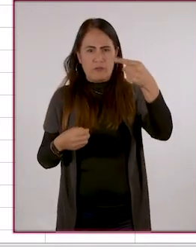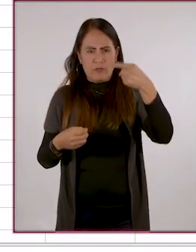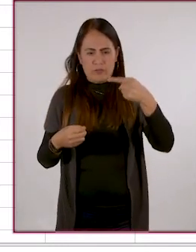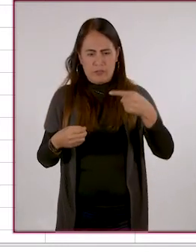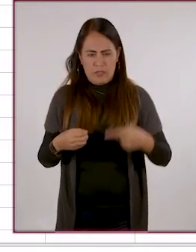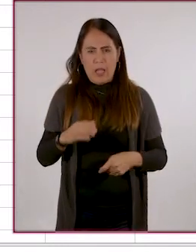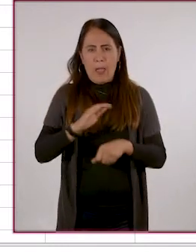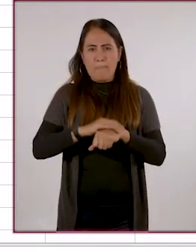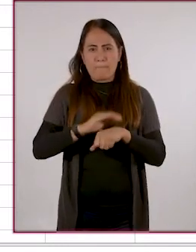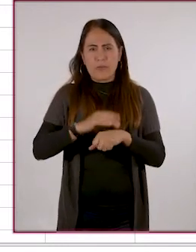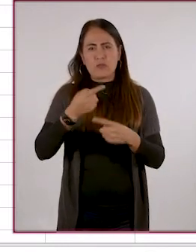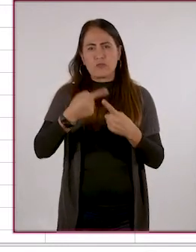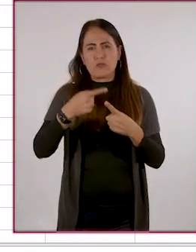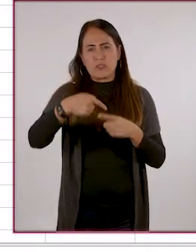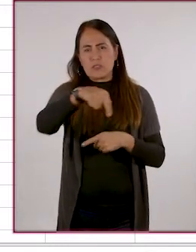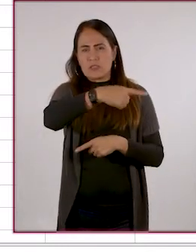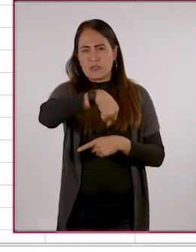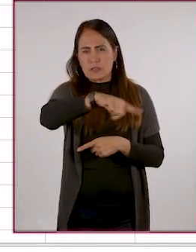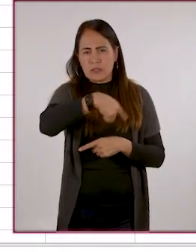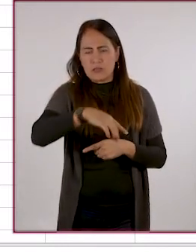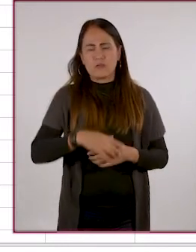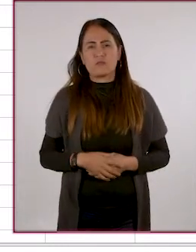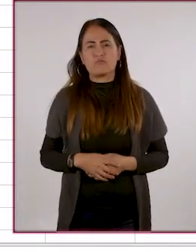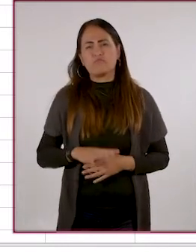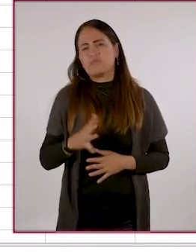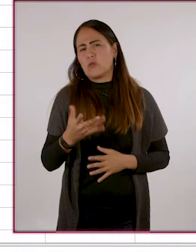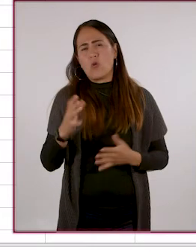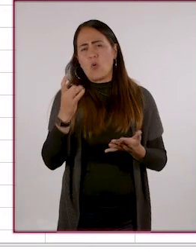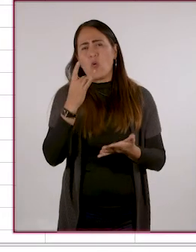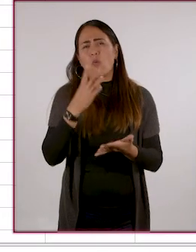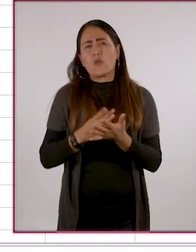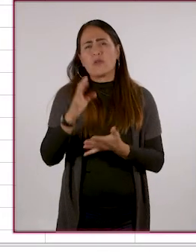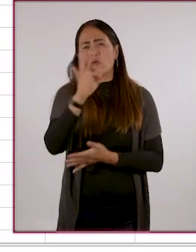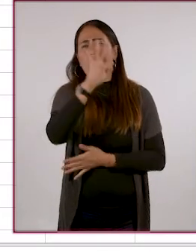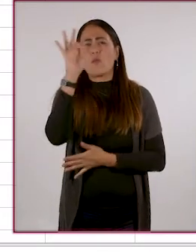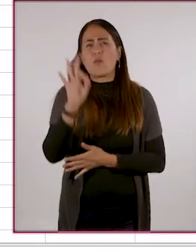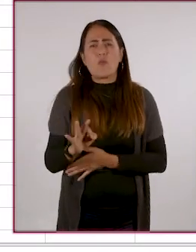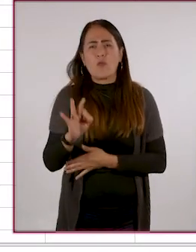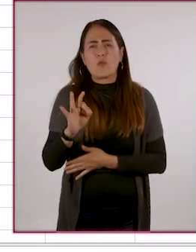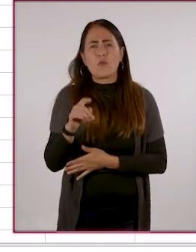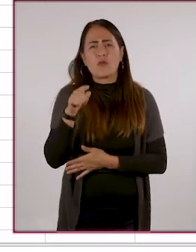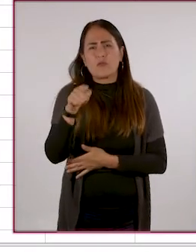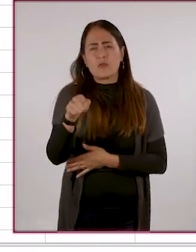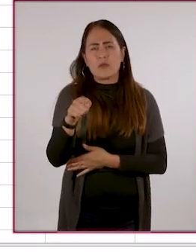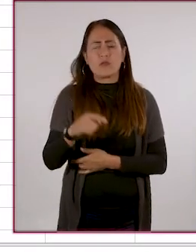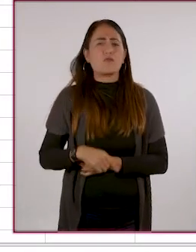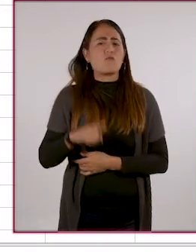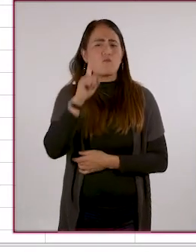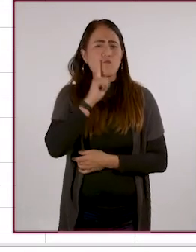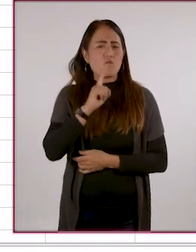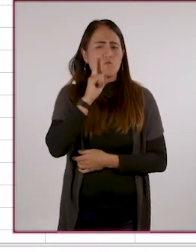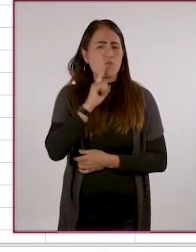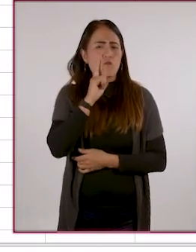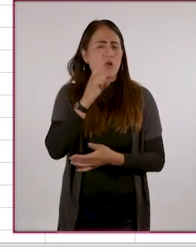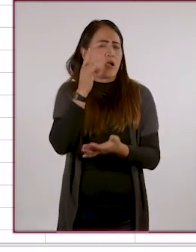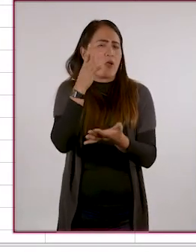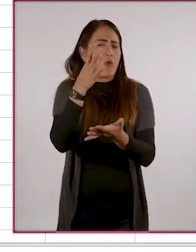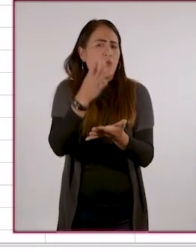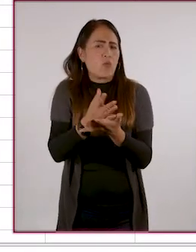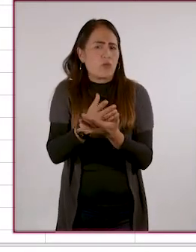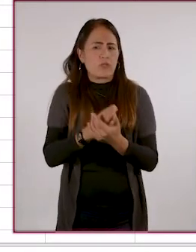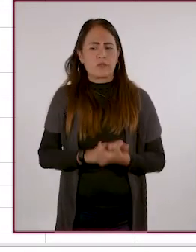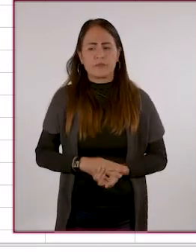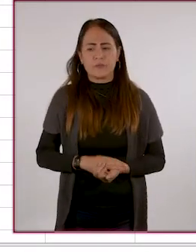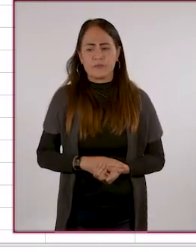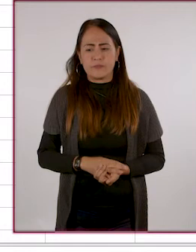Las filas son nuestros amigos. Y en este caso queremos sacar el promedio solamente de todos nuestros amigos de sexo femenino